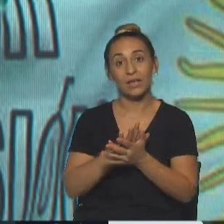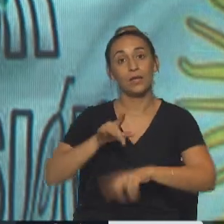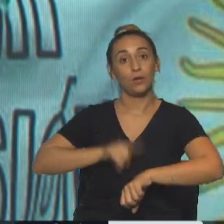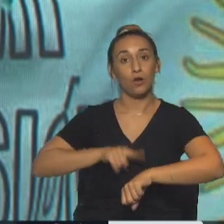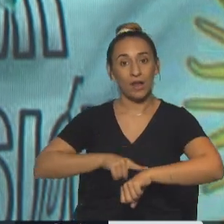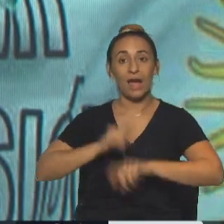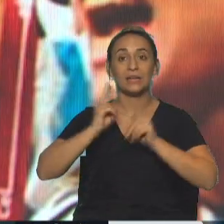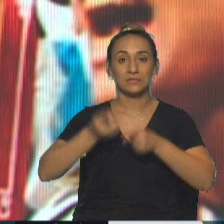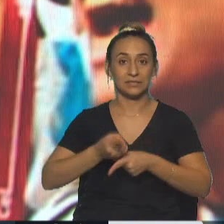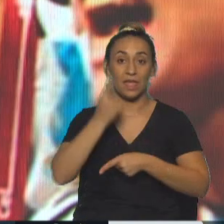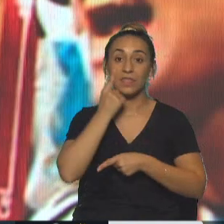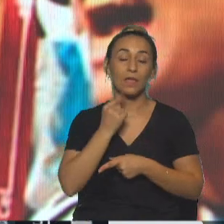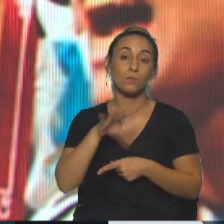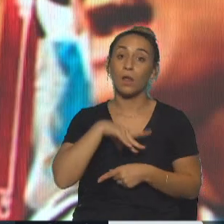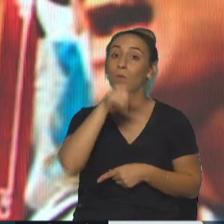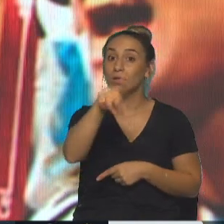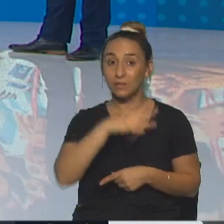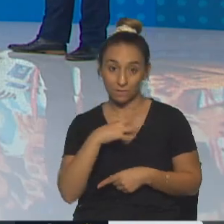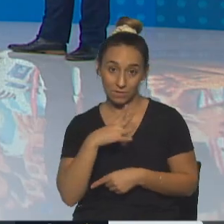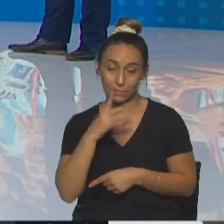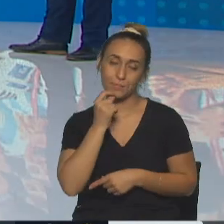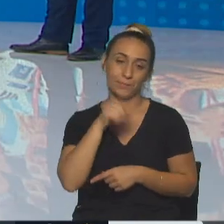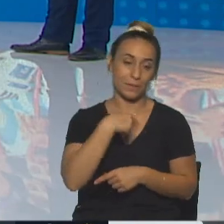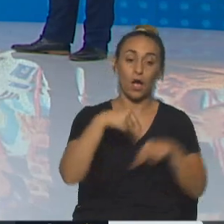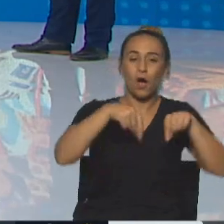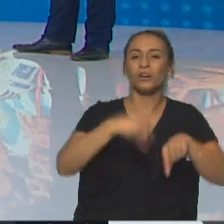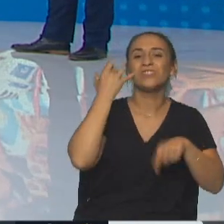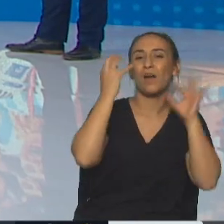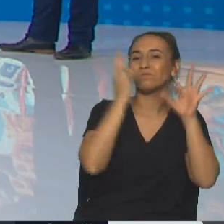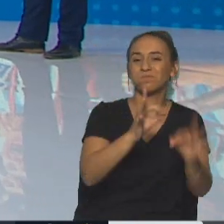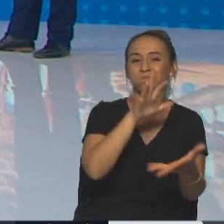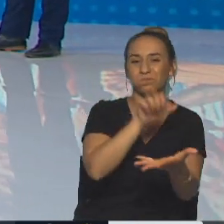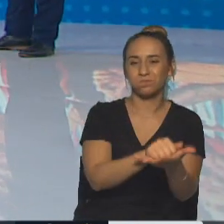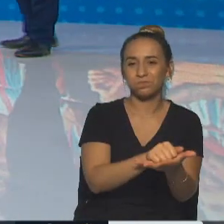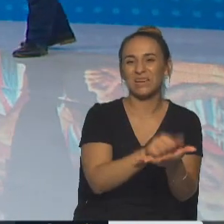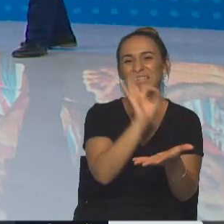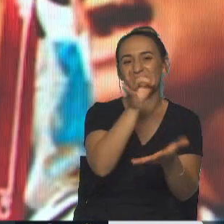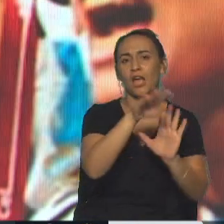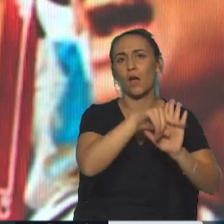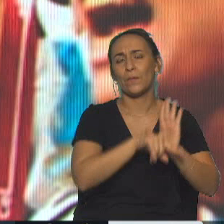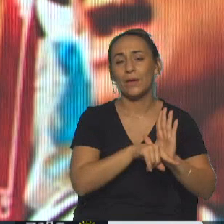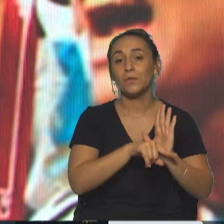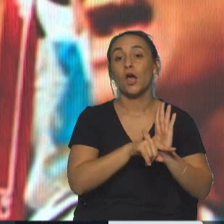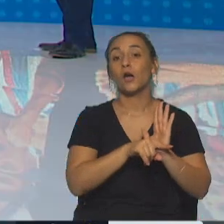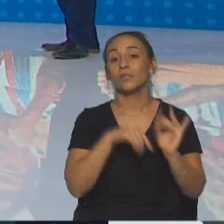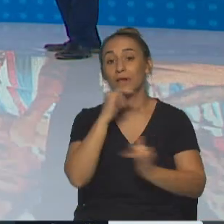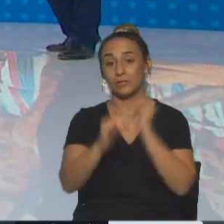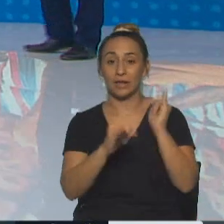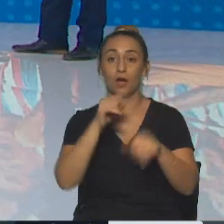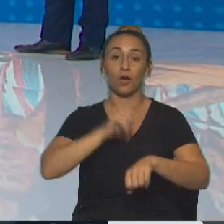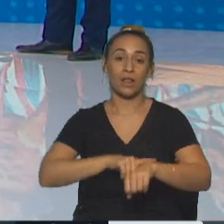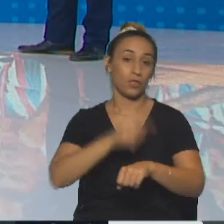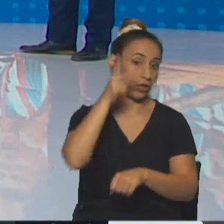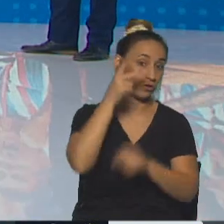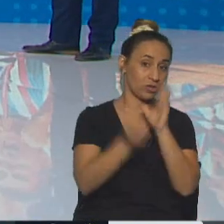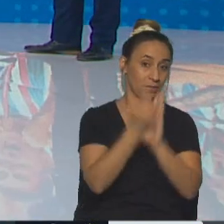y de los días. Sí, por si te falta y tenés que ir mañana, por ejemplo, el que fue hoy ya sabe absolutamente todos los requisitos, pero de 8 a 18 esto